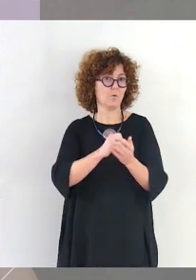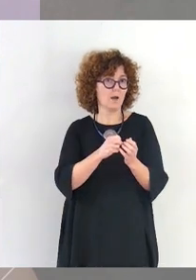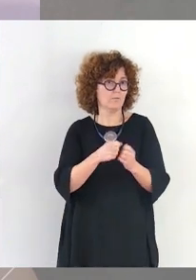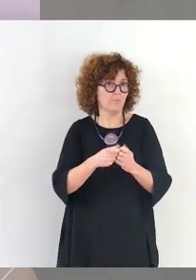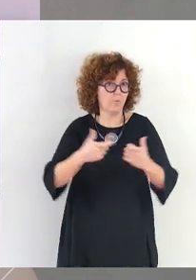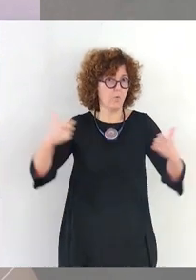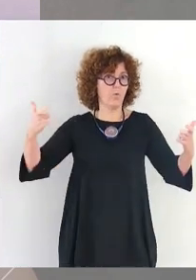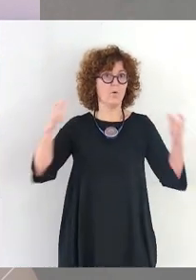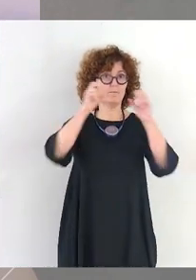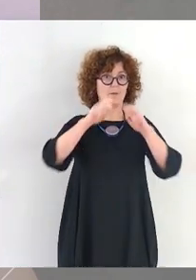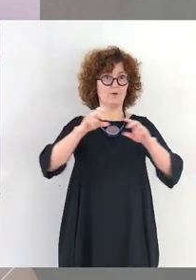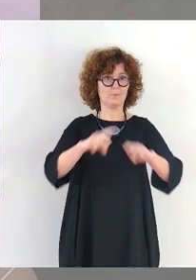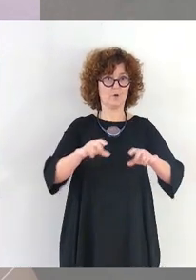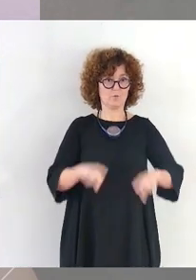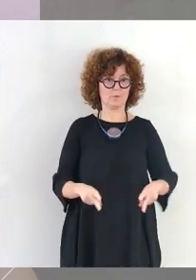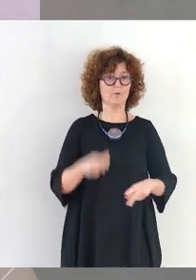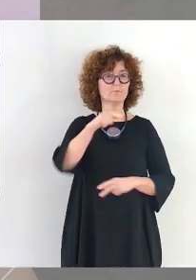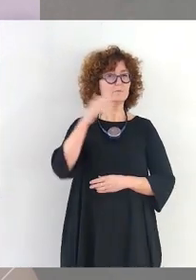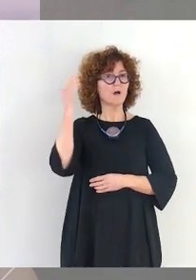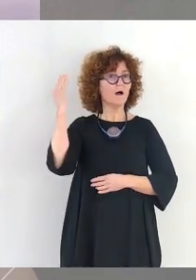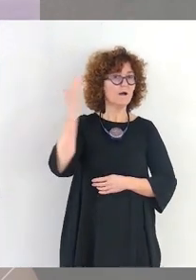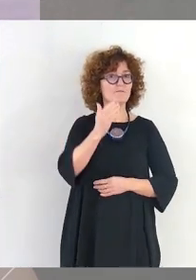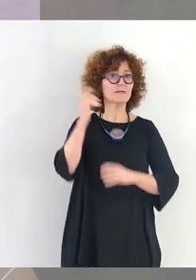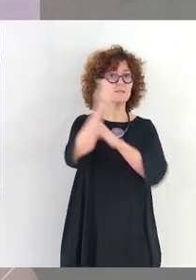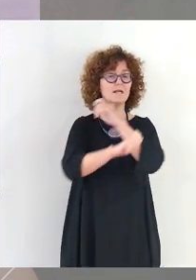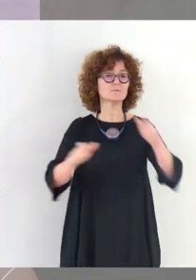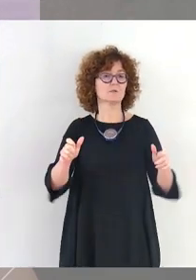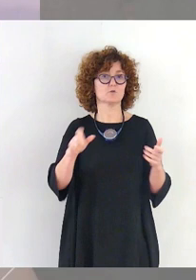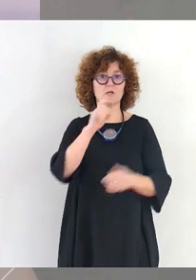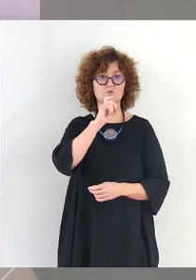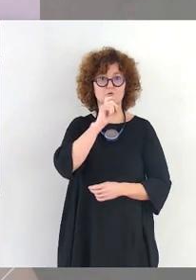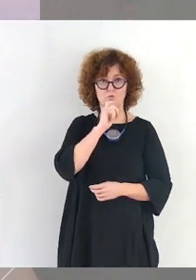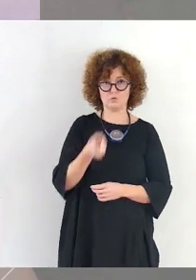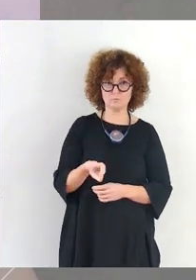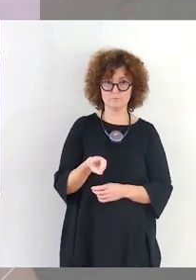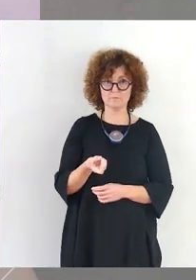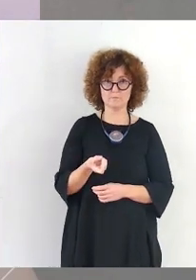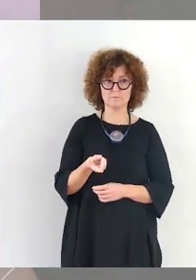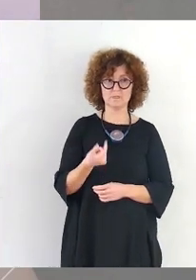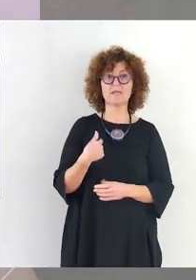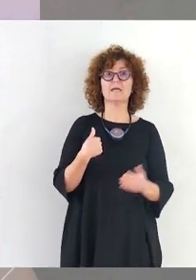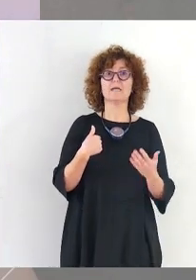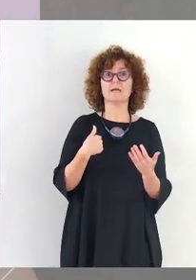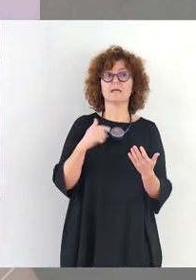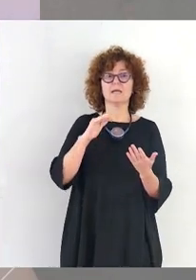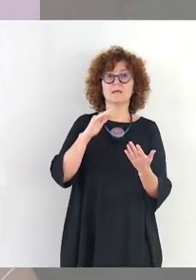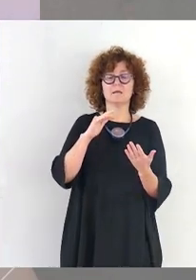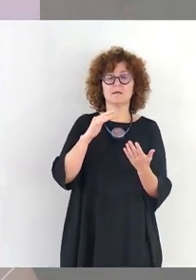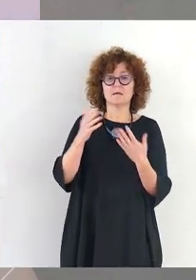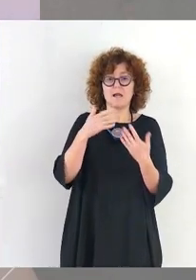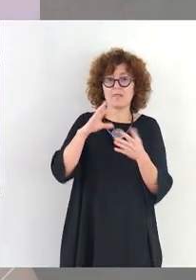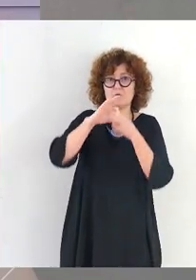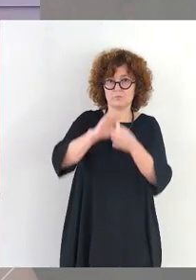no que no se quede solo o sea Cómo afecta a las personas y qué relación tiene en cuanto al desarrollo Bueno lo